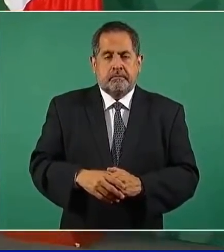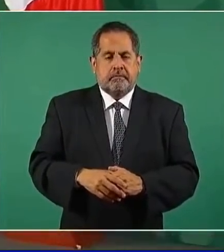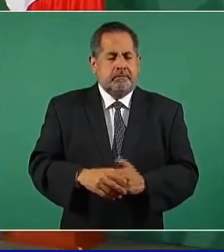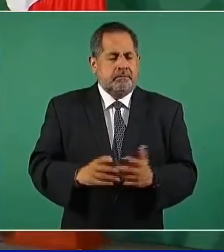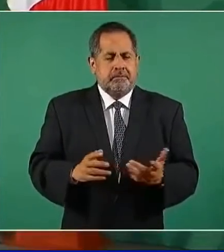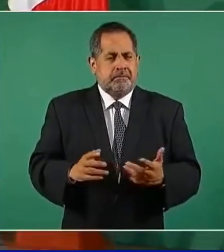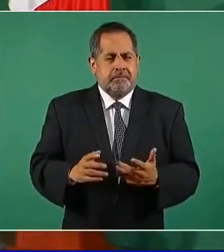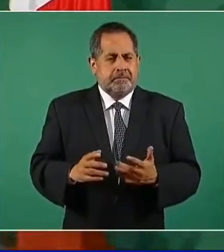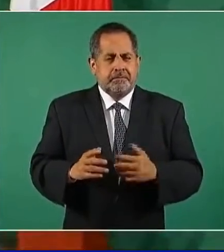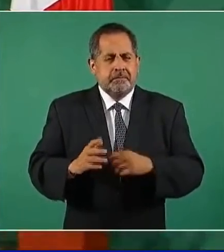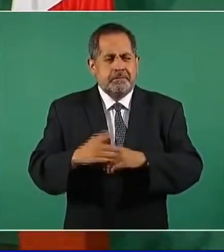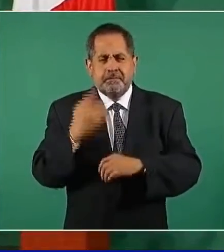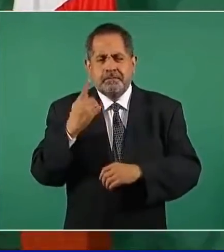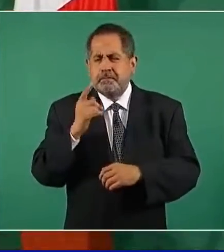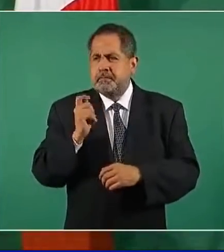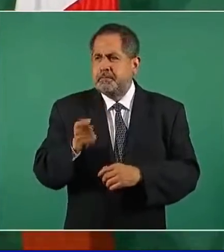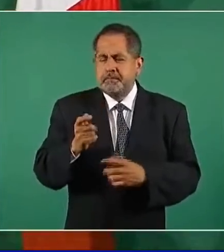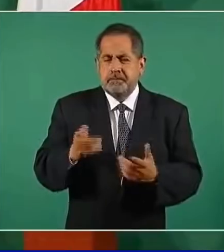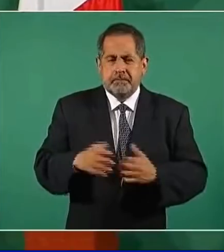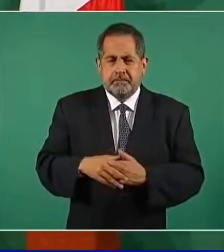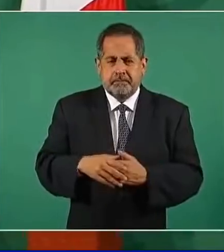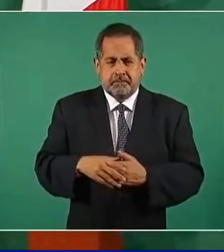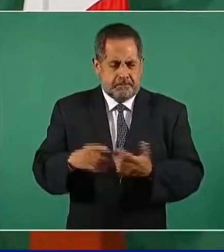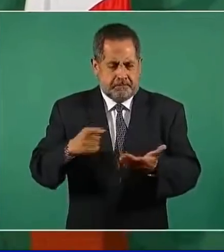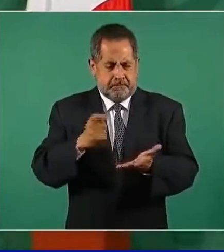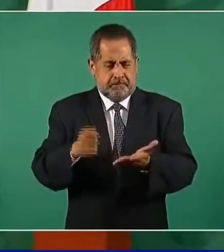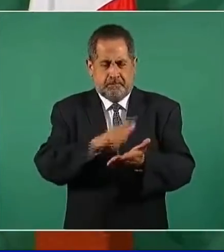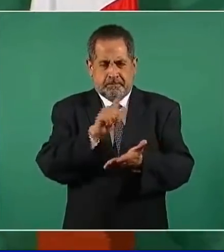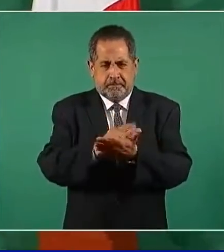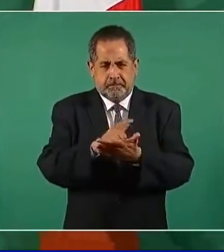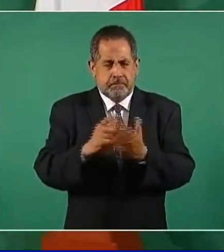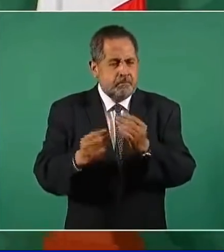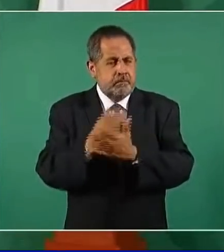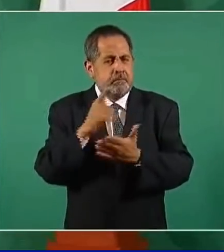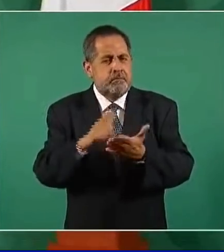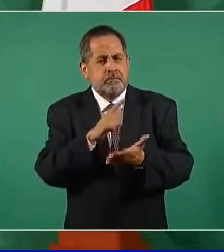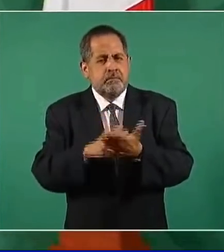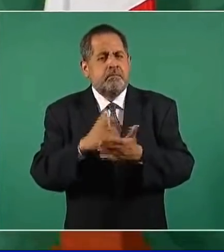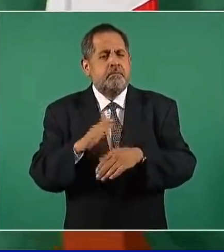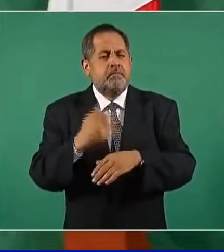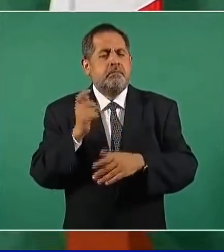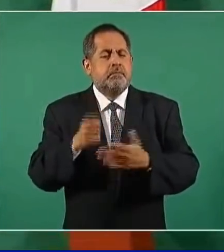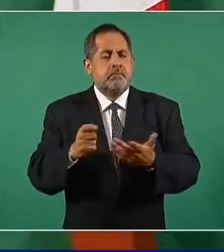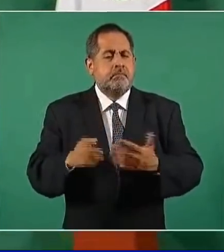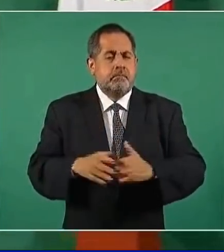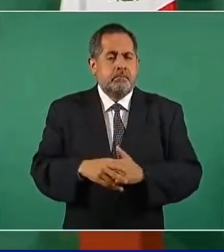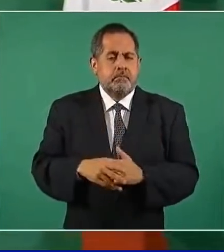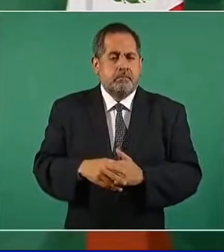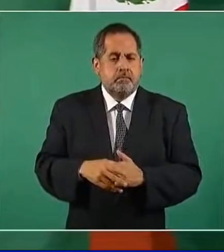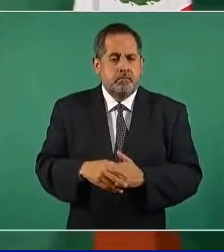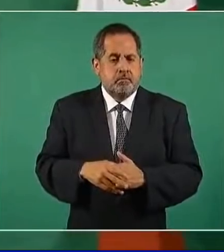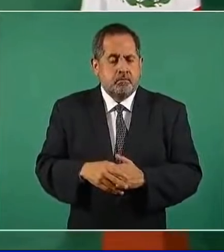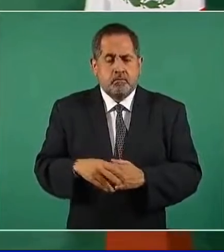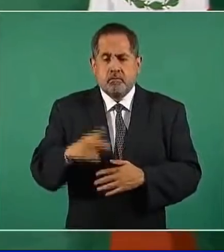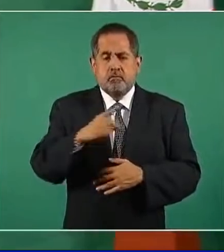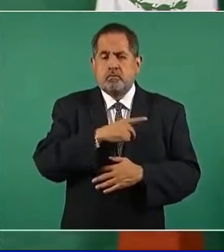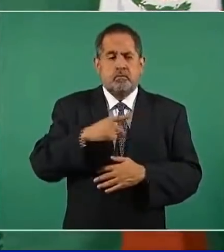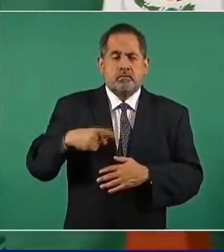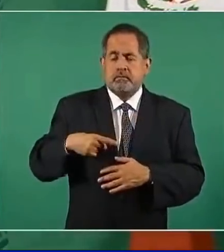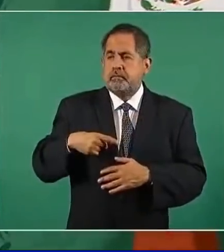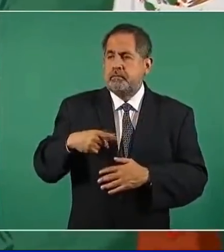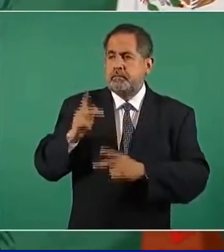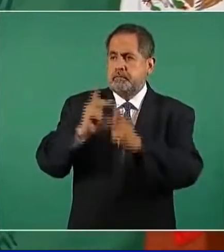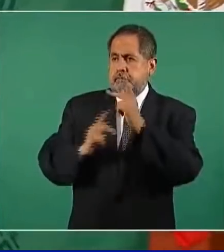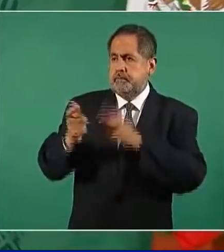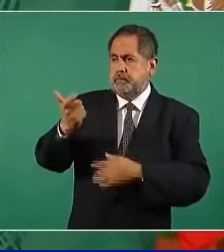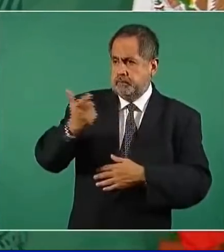¿Por qué se creó esta legislación de que no tenían que entregar deudas